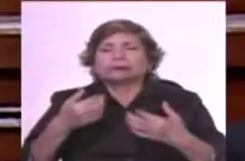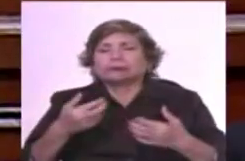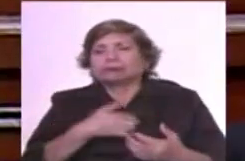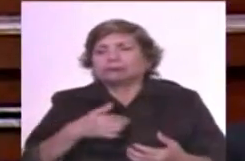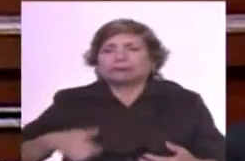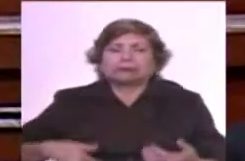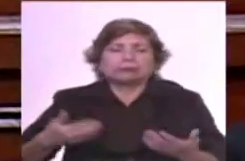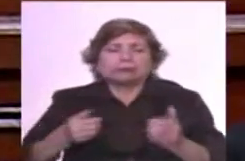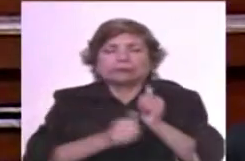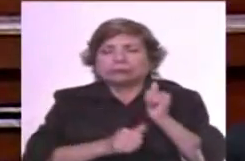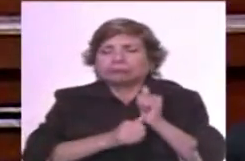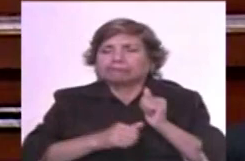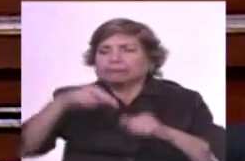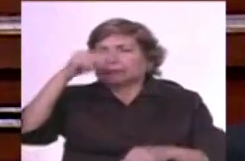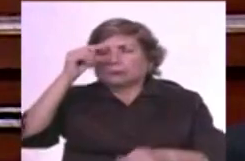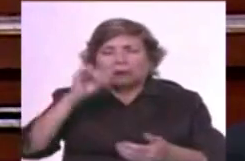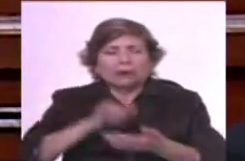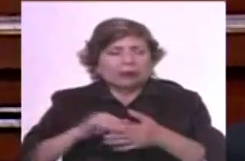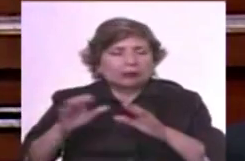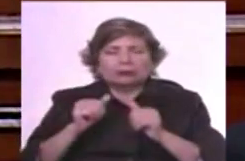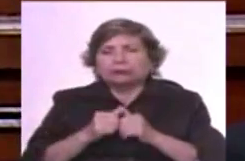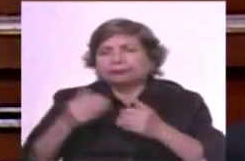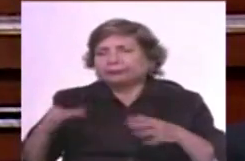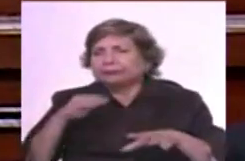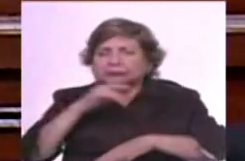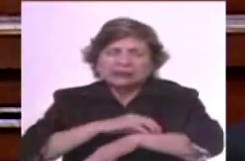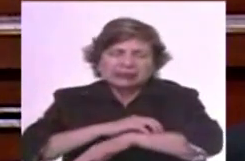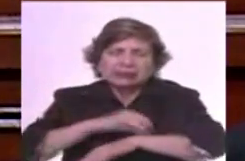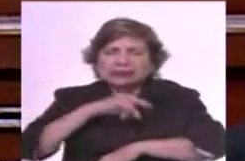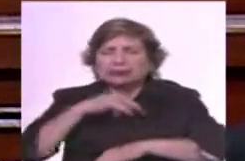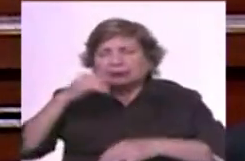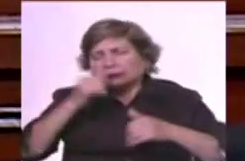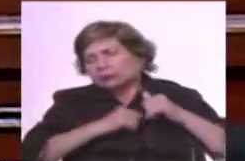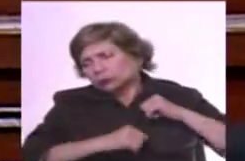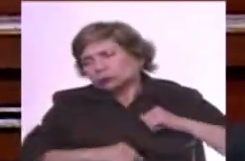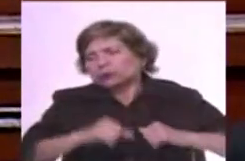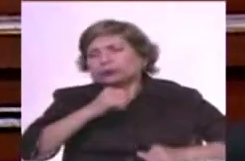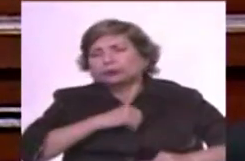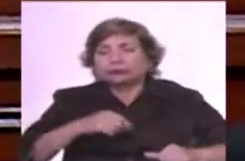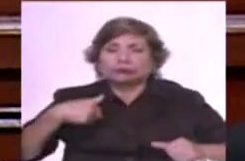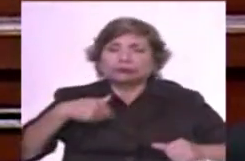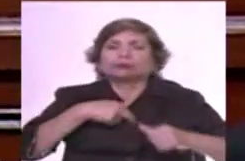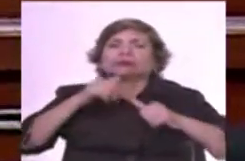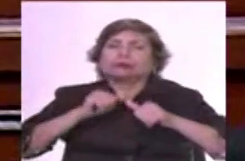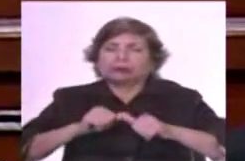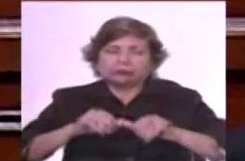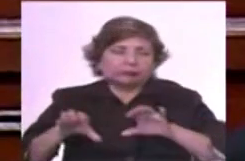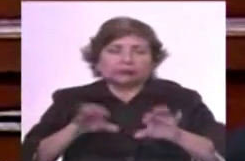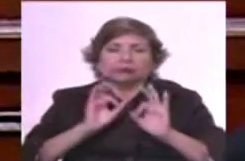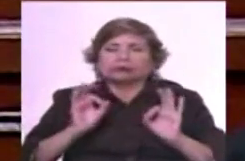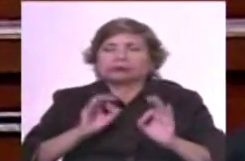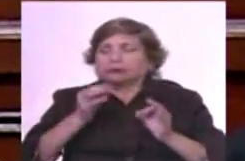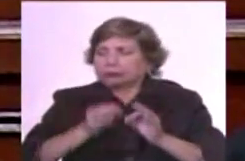que la entonces fiscal de la Nación, Zoraida Ábalos, presentara la denuncia constitucional y 5 años después